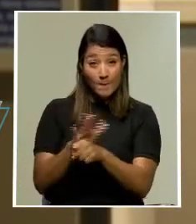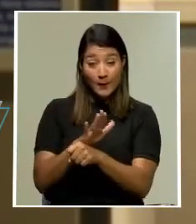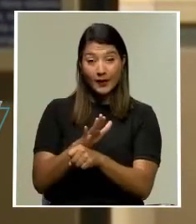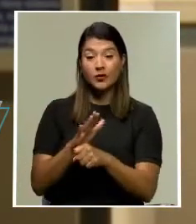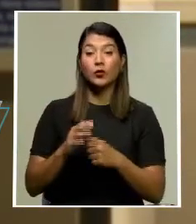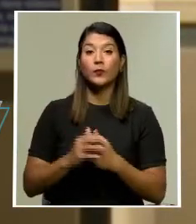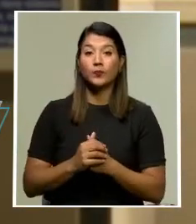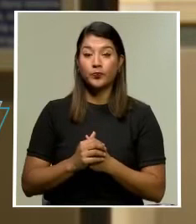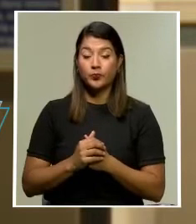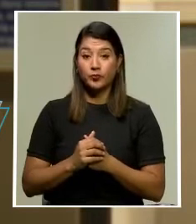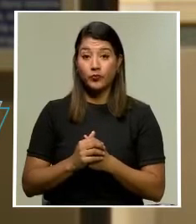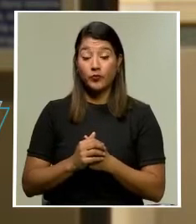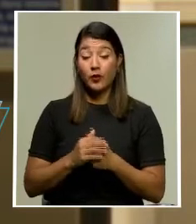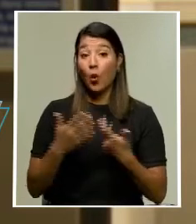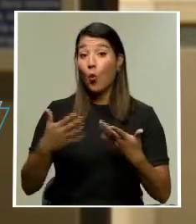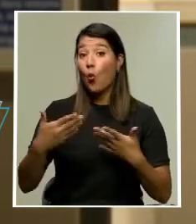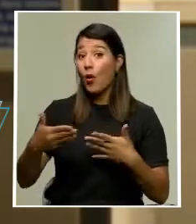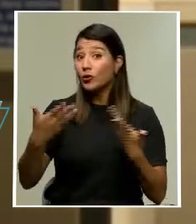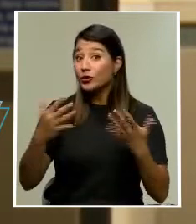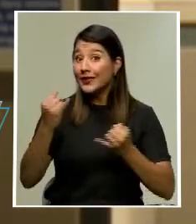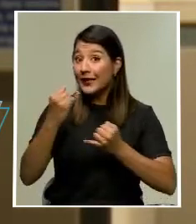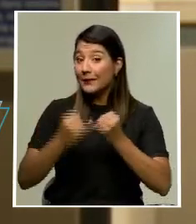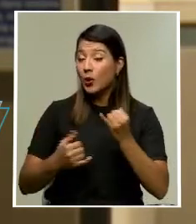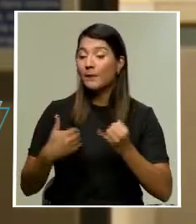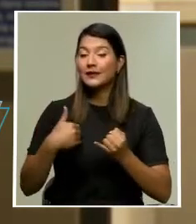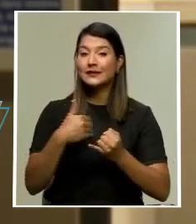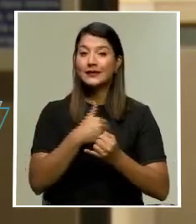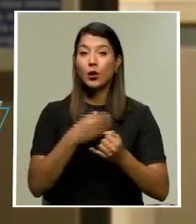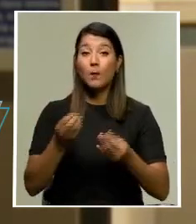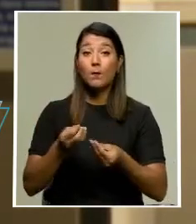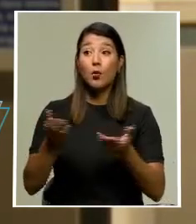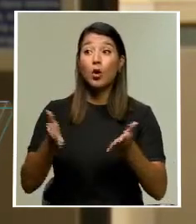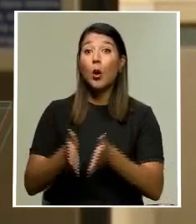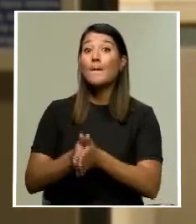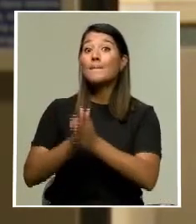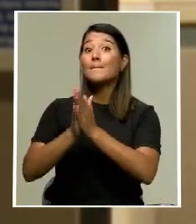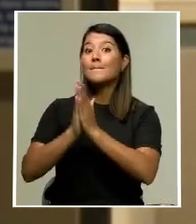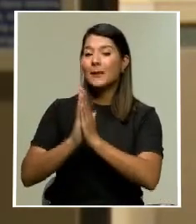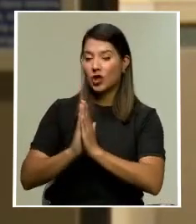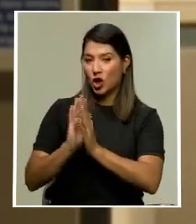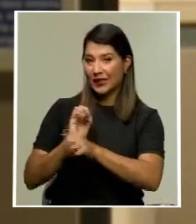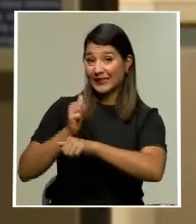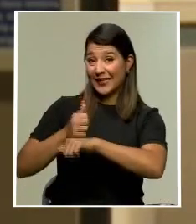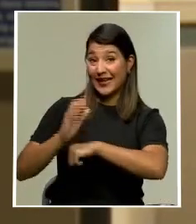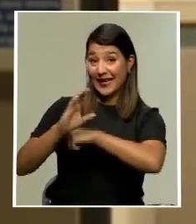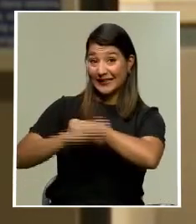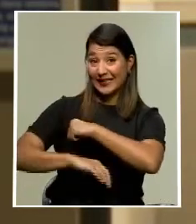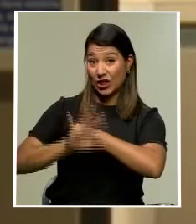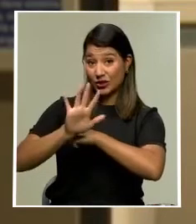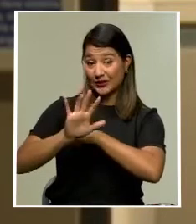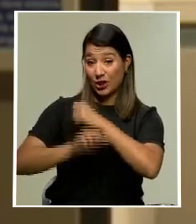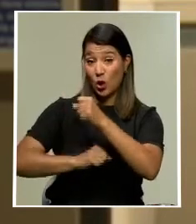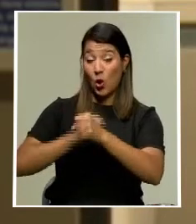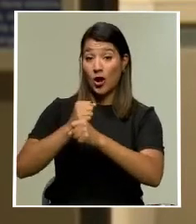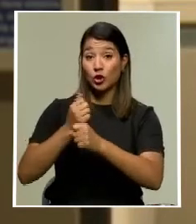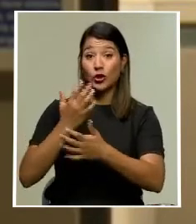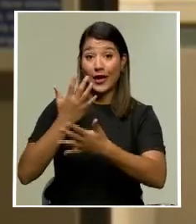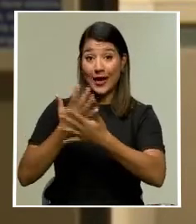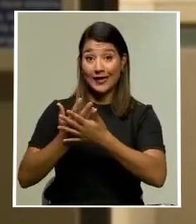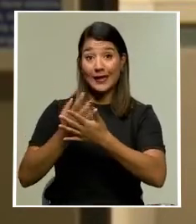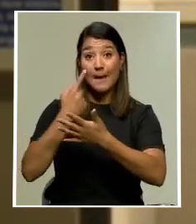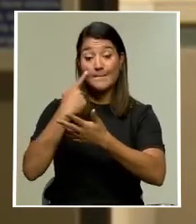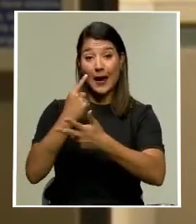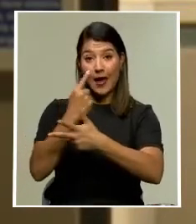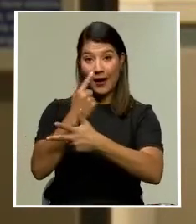iniciado. Al finalizar esta etapa, el Ministerio Público solicitó que se le imponga una pena de 5 años de prisión para